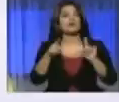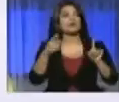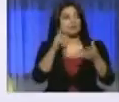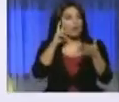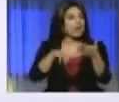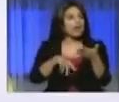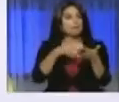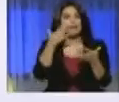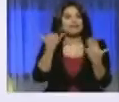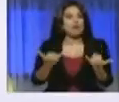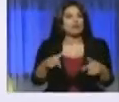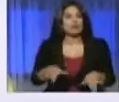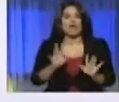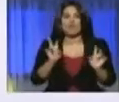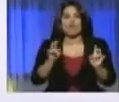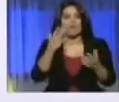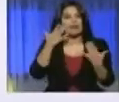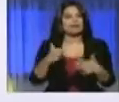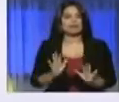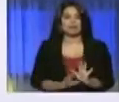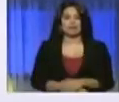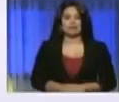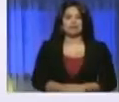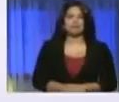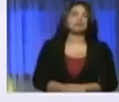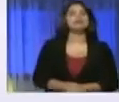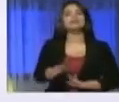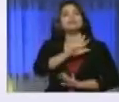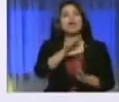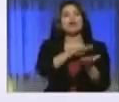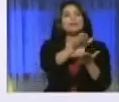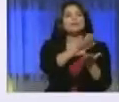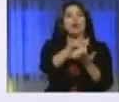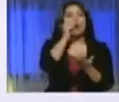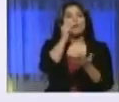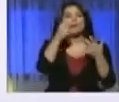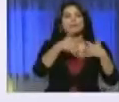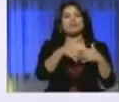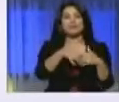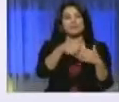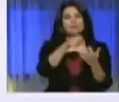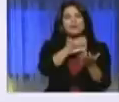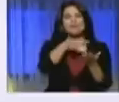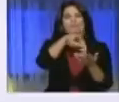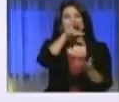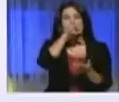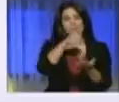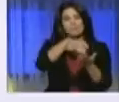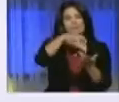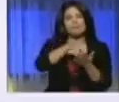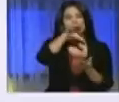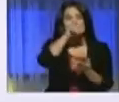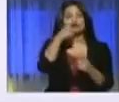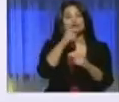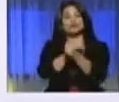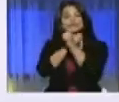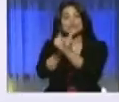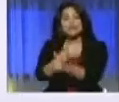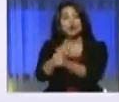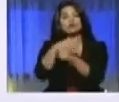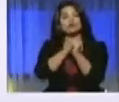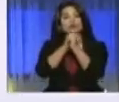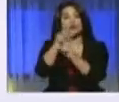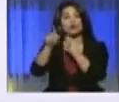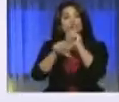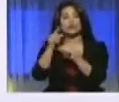Lo sacó el editorial El Perro y la Rana. Y como tienen, yo sigo el Twitter del Perro y la Rana,